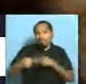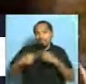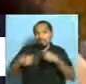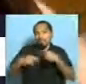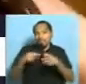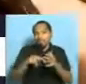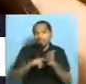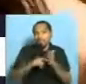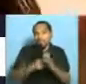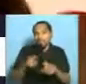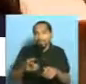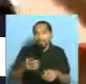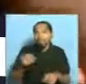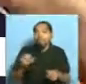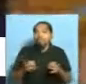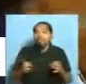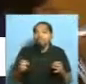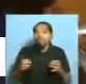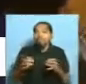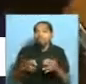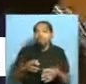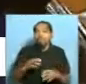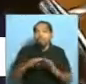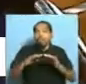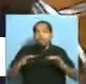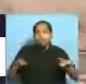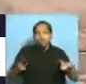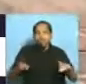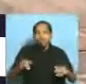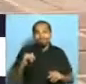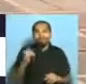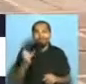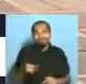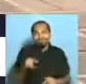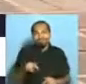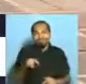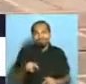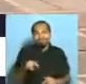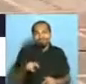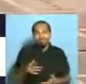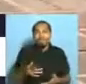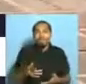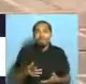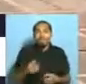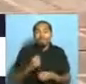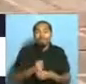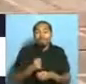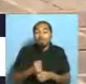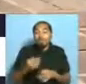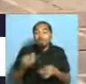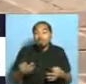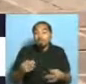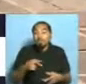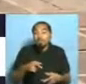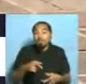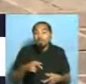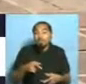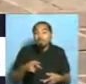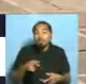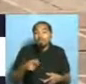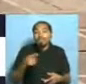problemática. Es un centro que trabaja muy bien, que está muy bien fortalecido, pero a su vez siempre requiere del apoyo,